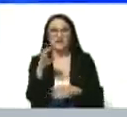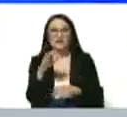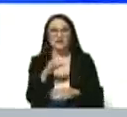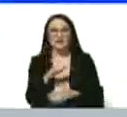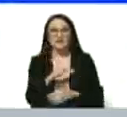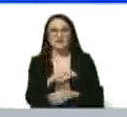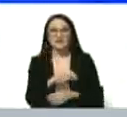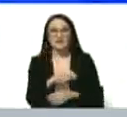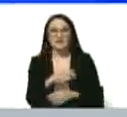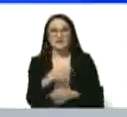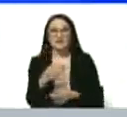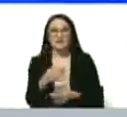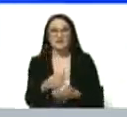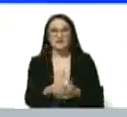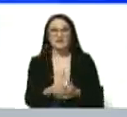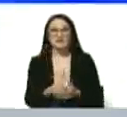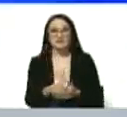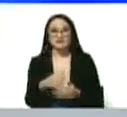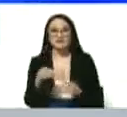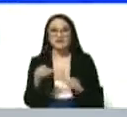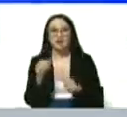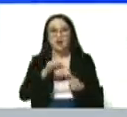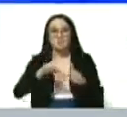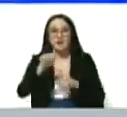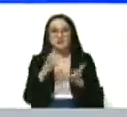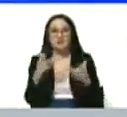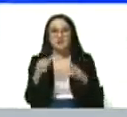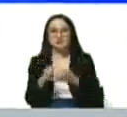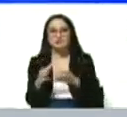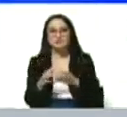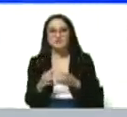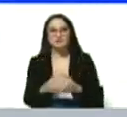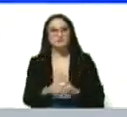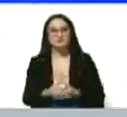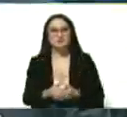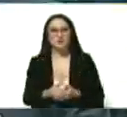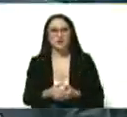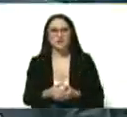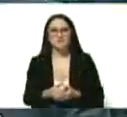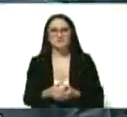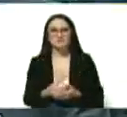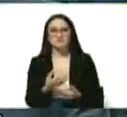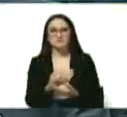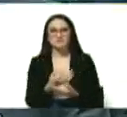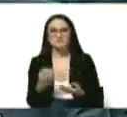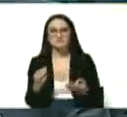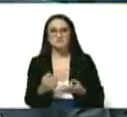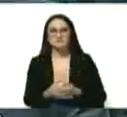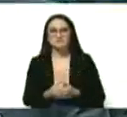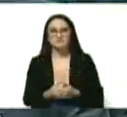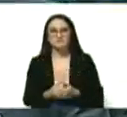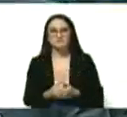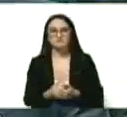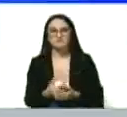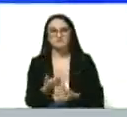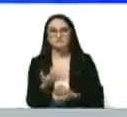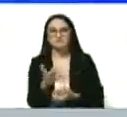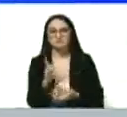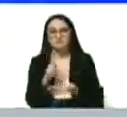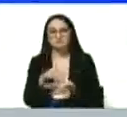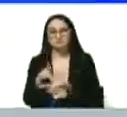aliados con la Declaración de Cooperación. Excelencias, excelencia, su presencia